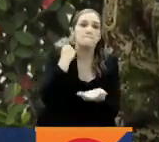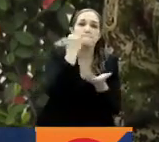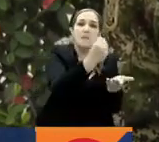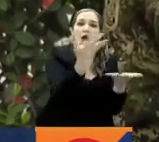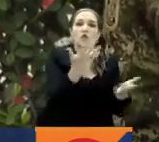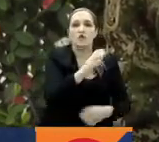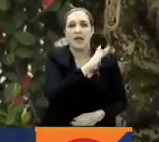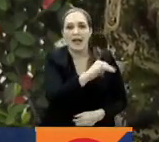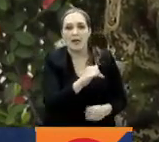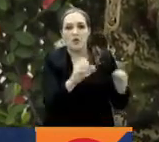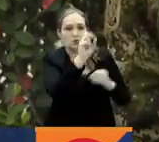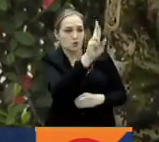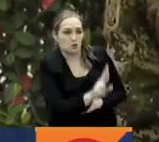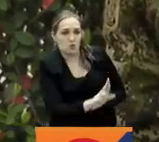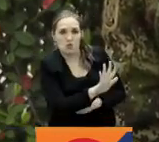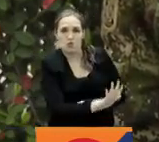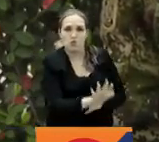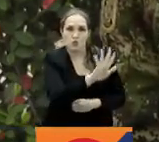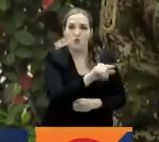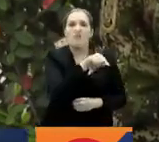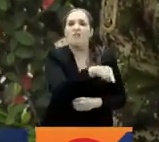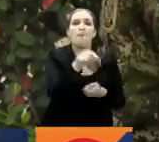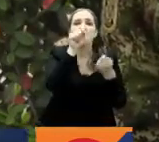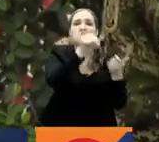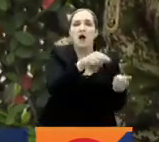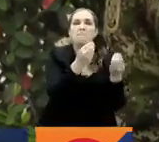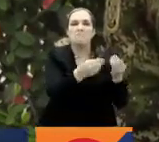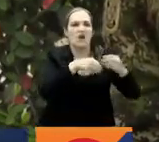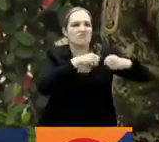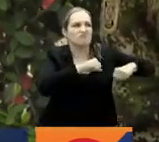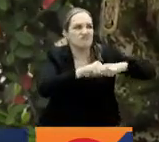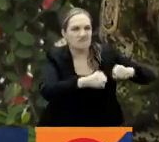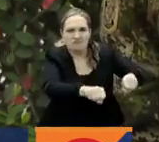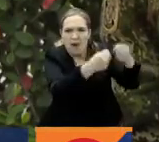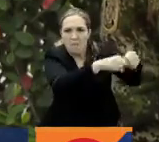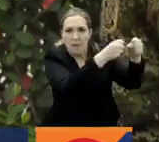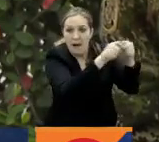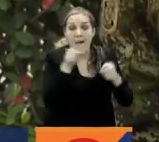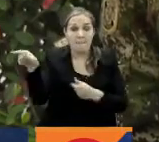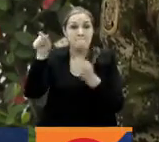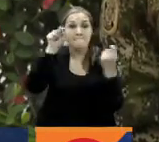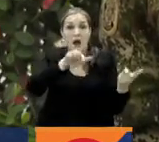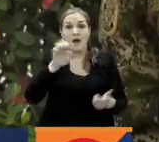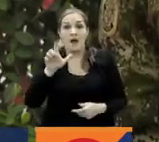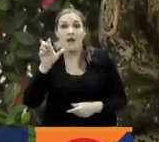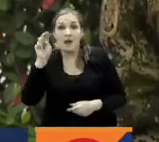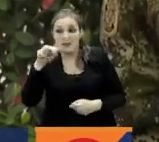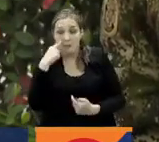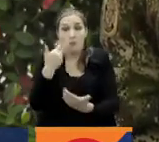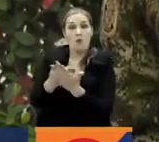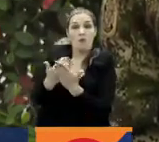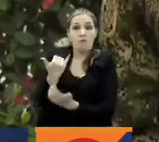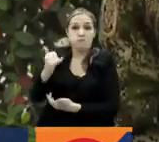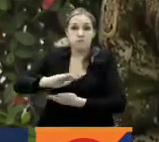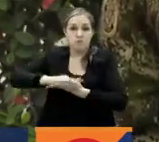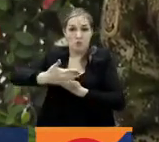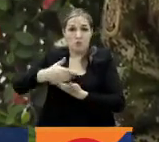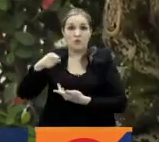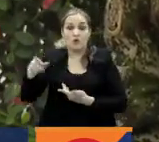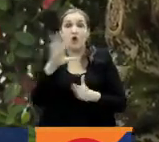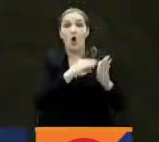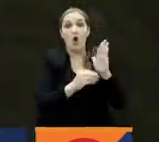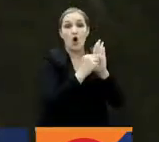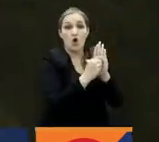país para realizar actividades en contra de los colombianos y tipificadas en el Código